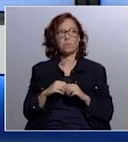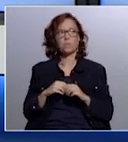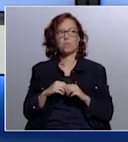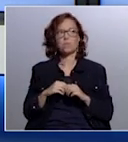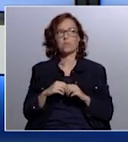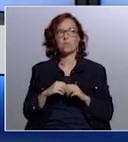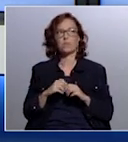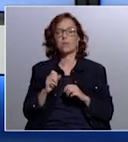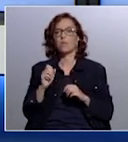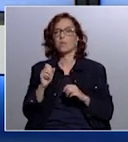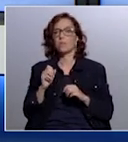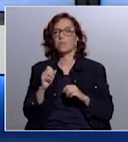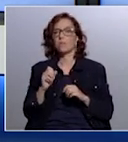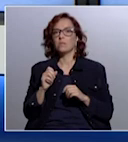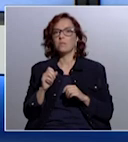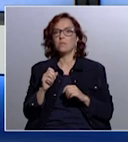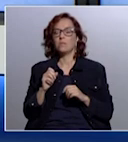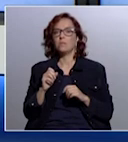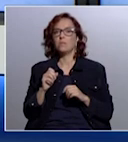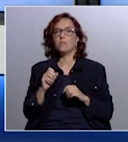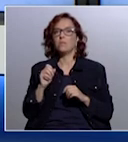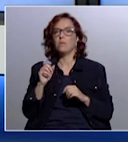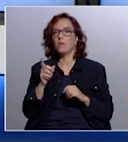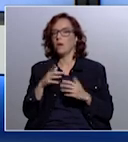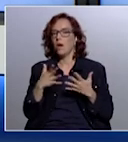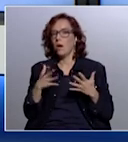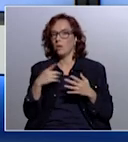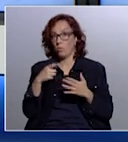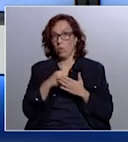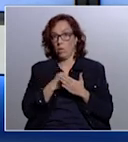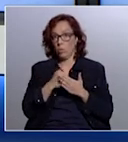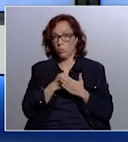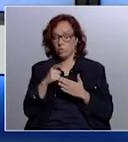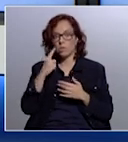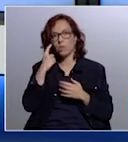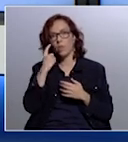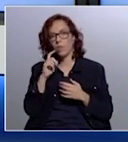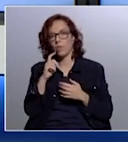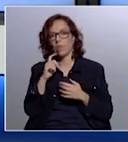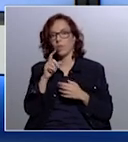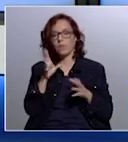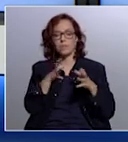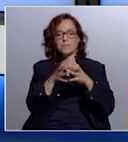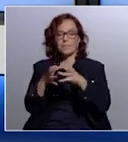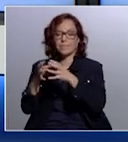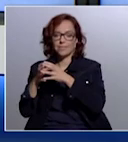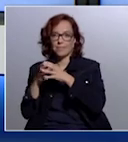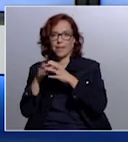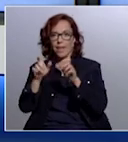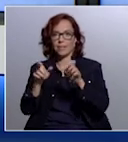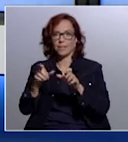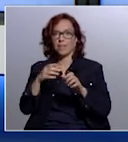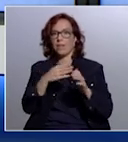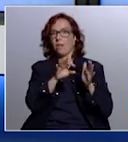ha sido algo con lo que han tenido que contra lo que han tenido que mediar y me refiero a esta idea que hay en ciertos sectores de la población de que lo que hay en el